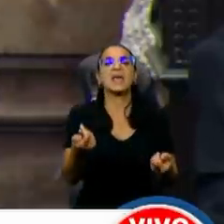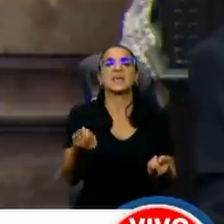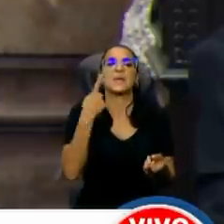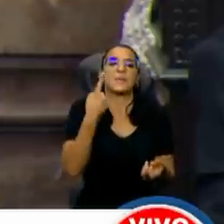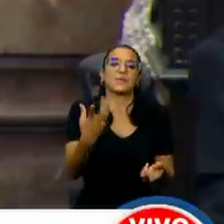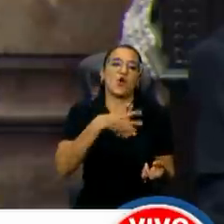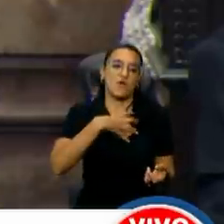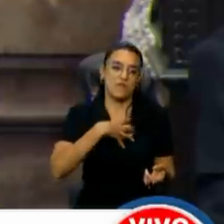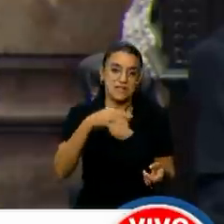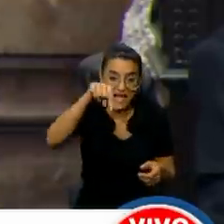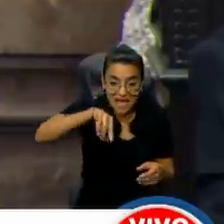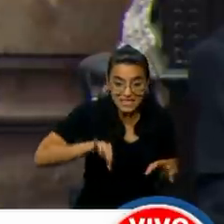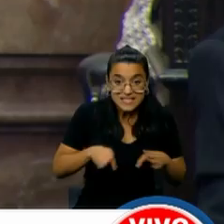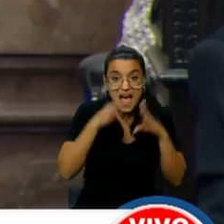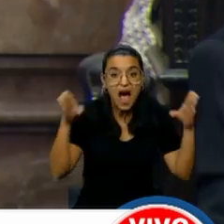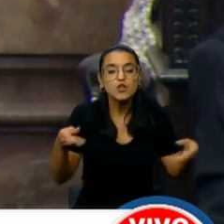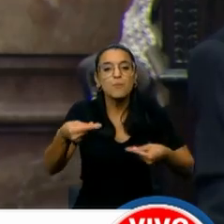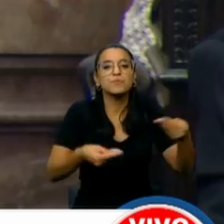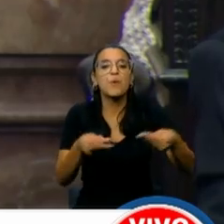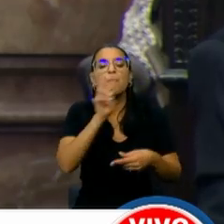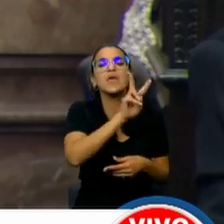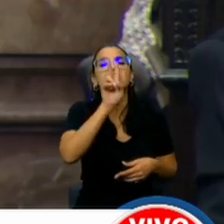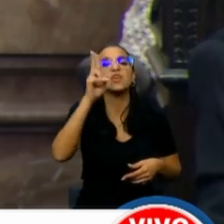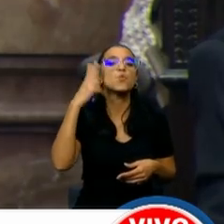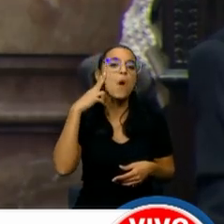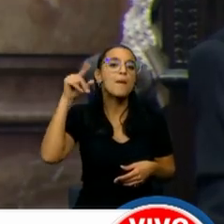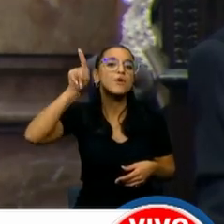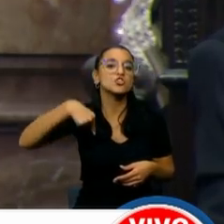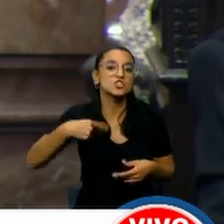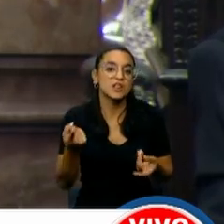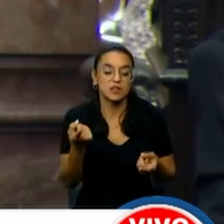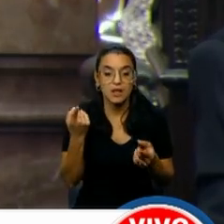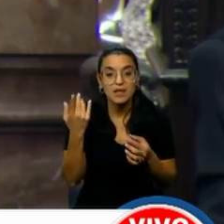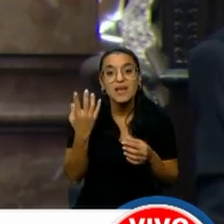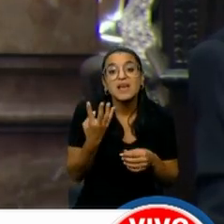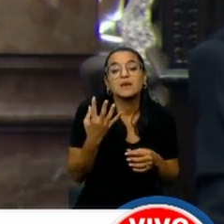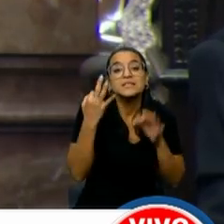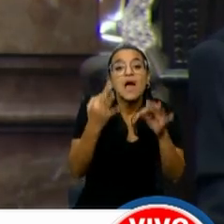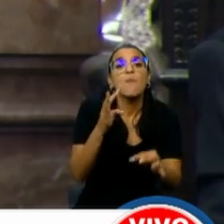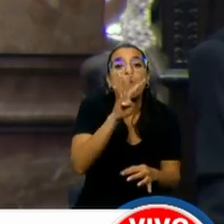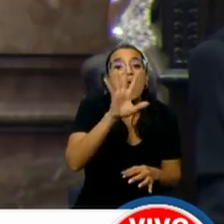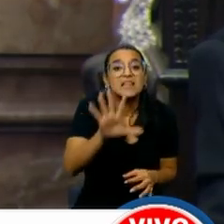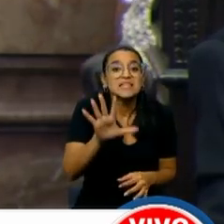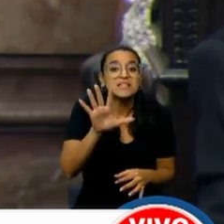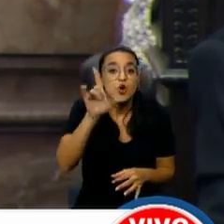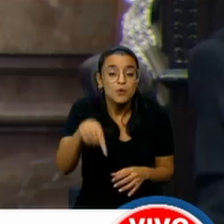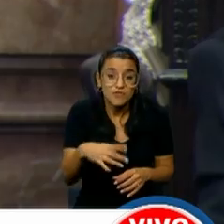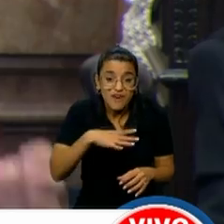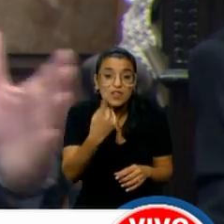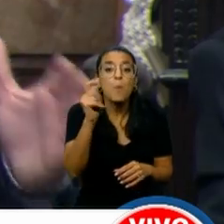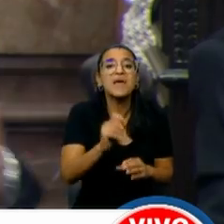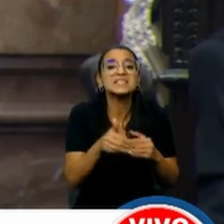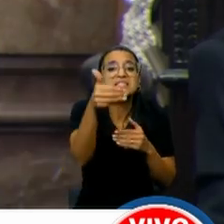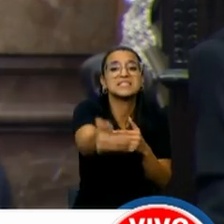este año siempre supuesto el 29 por ciento y llegamos al 45 y falta un mes